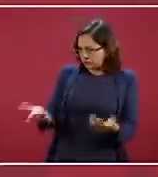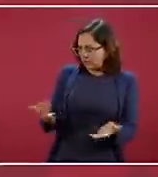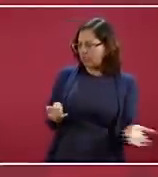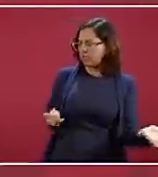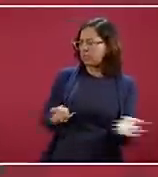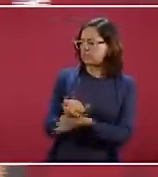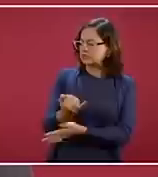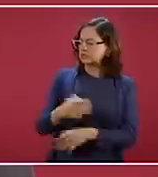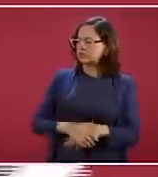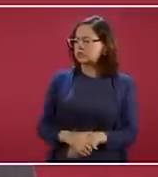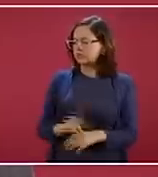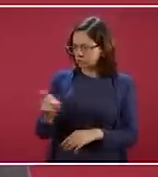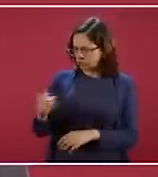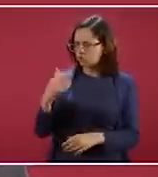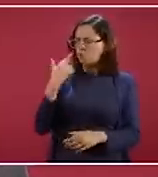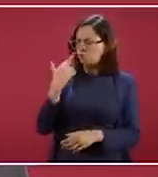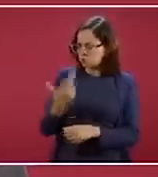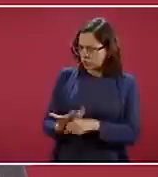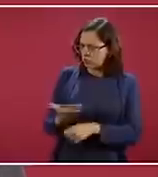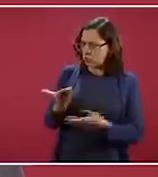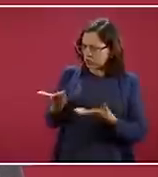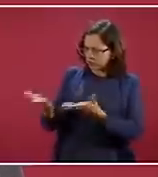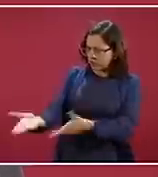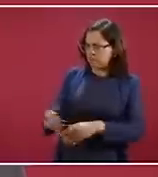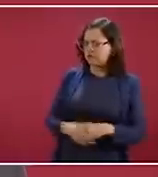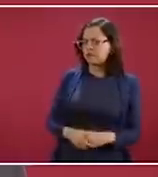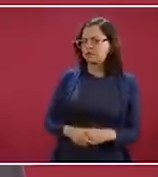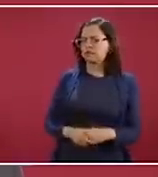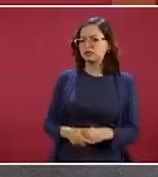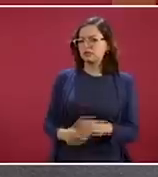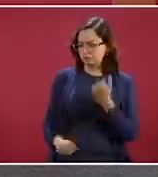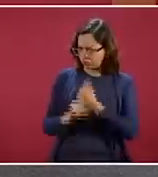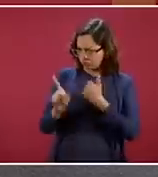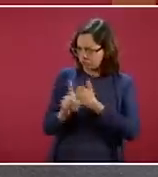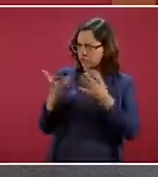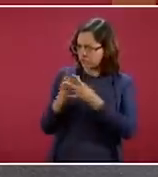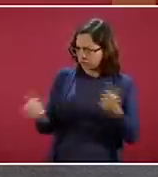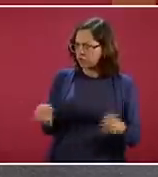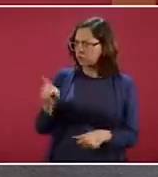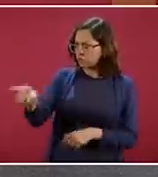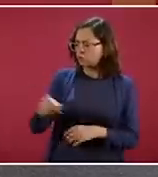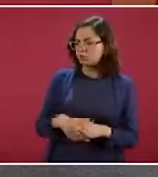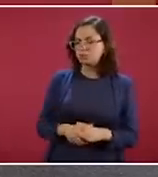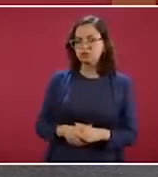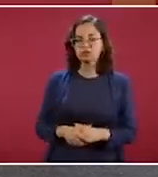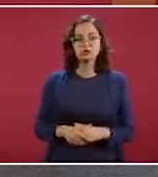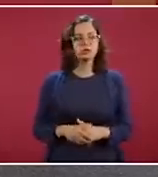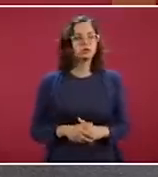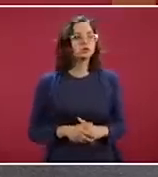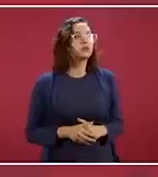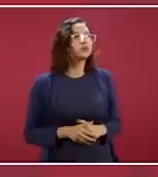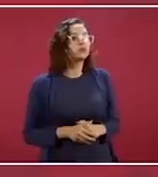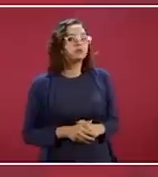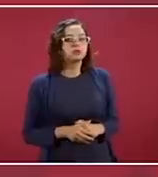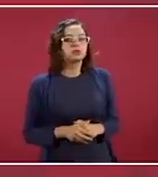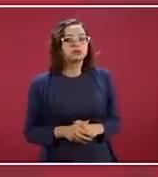ustedes, véanlo ustedes, resuelvan ustedes, y se me quedan viendo así,